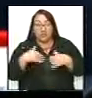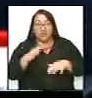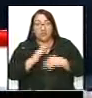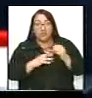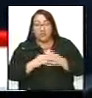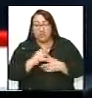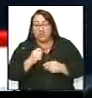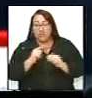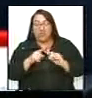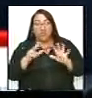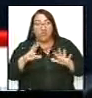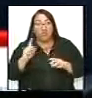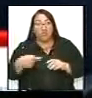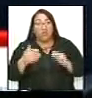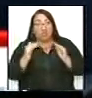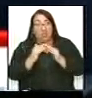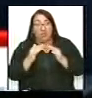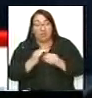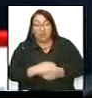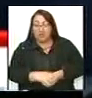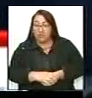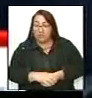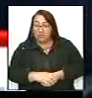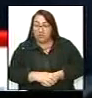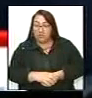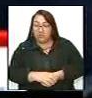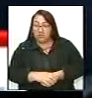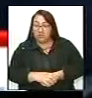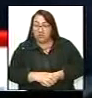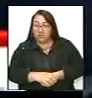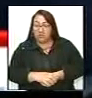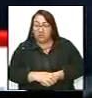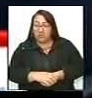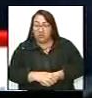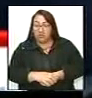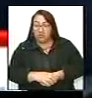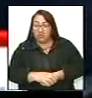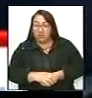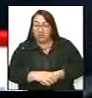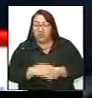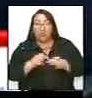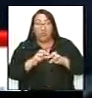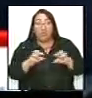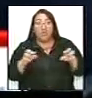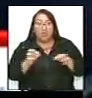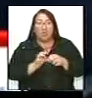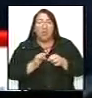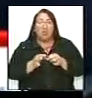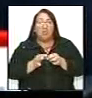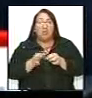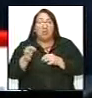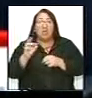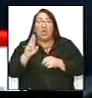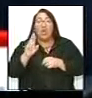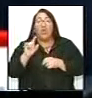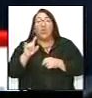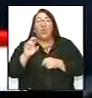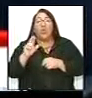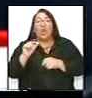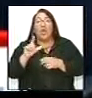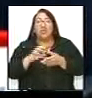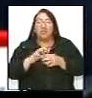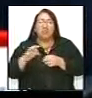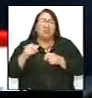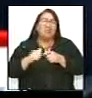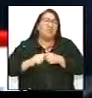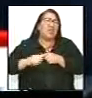alrededor de 18.000 viviendas en población completamente dispersa rural dispersa hasta el